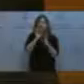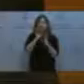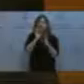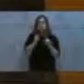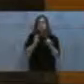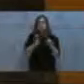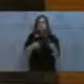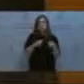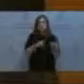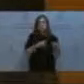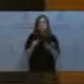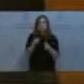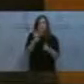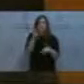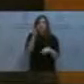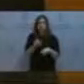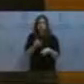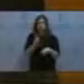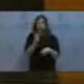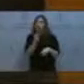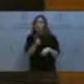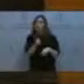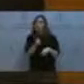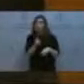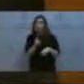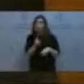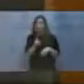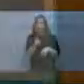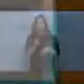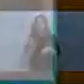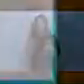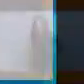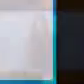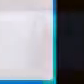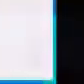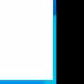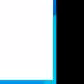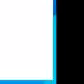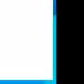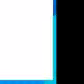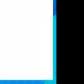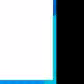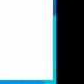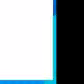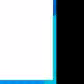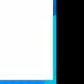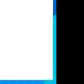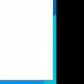dice la verdad, seguramente tendremos oportunidad de consultarlo en las hemerotecas. Gracias, presidente. Disculpe.